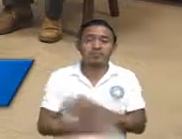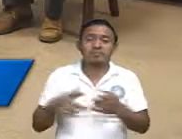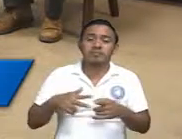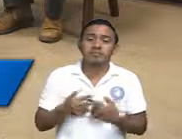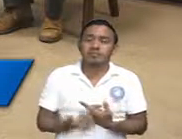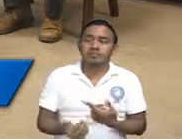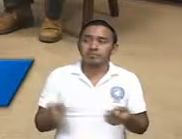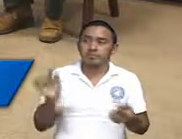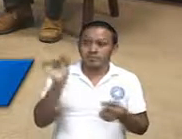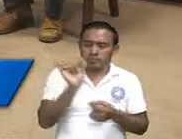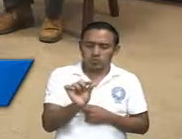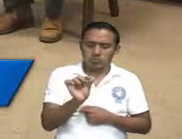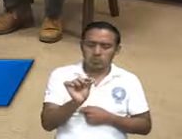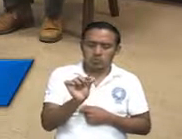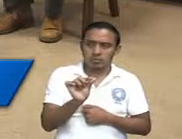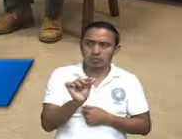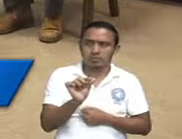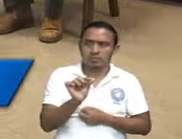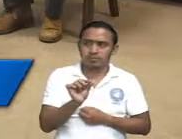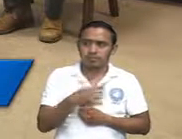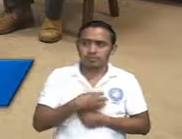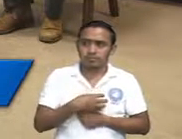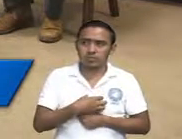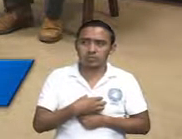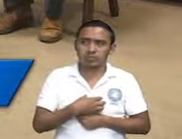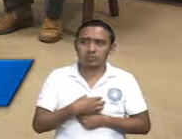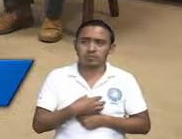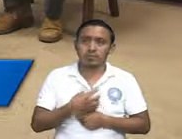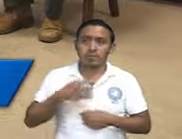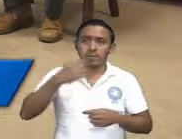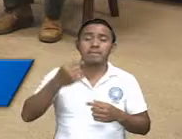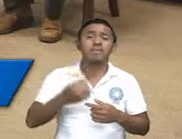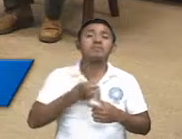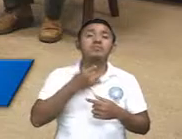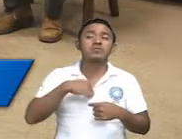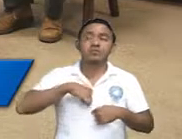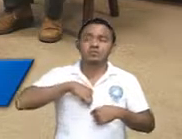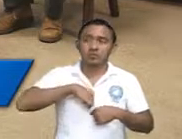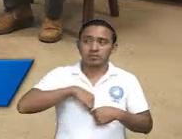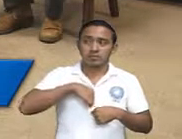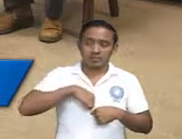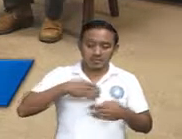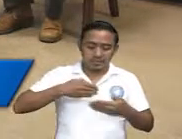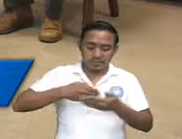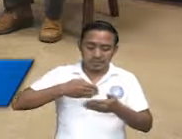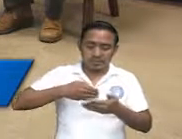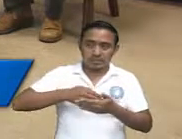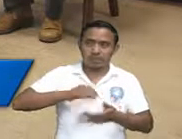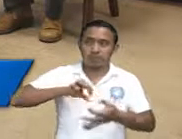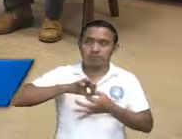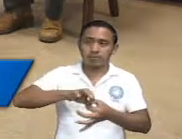Inicialmente son pequeñas y se localizan principalmente en la parte más baja del esófago, ya cuando está cerca de la unión con el